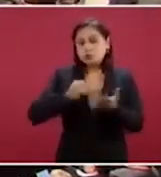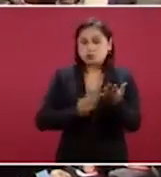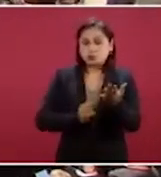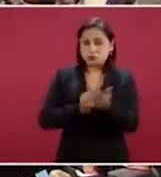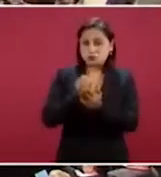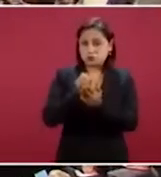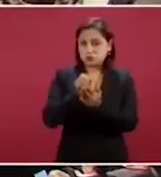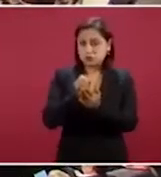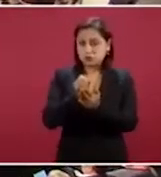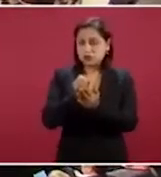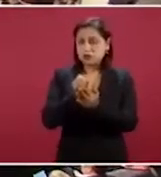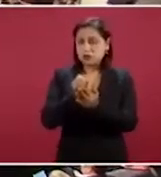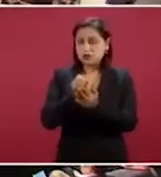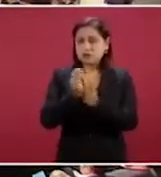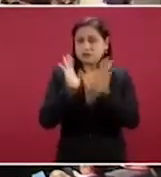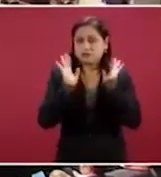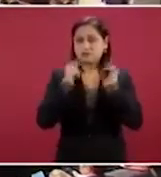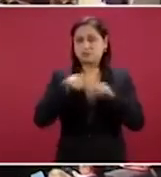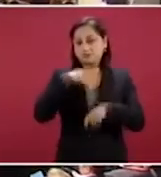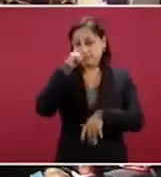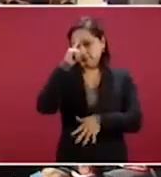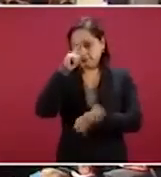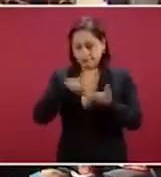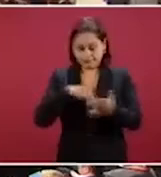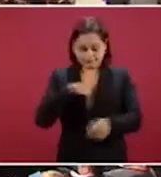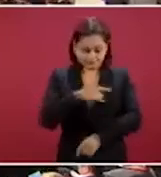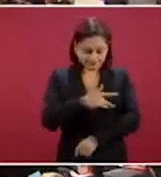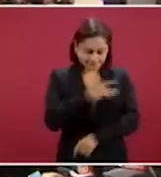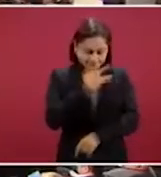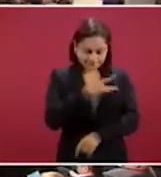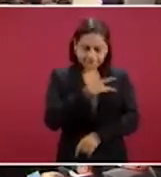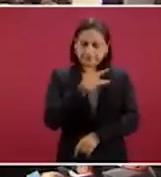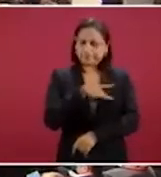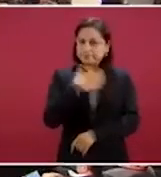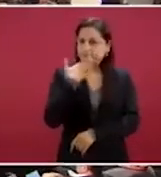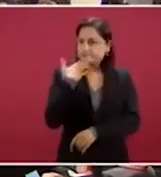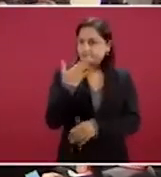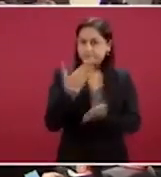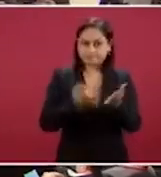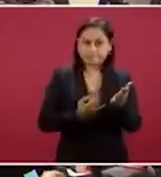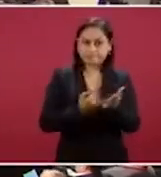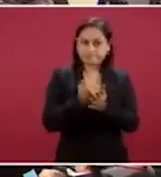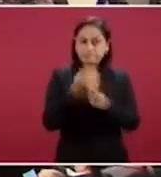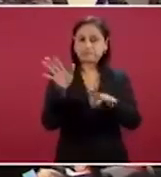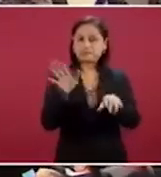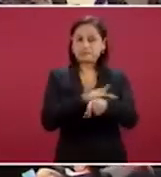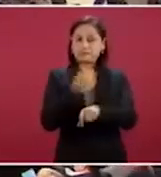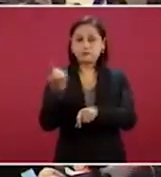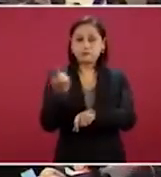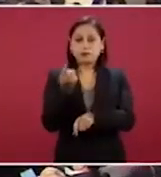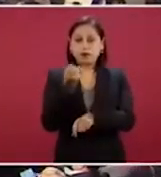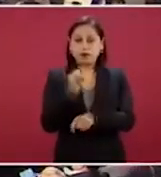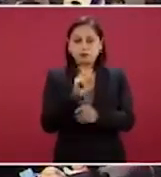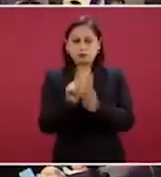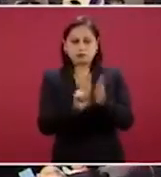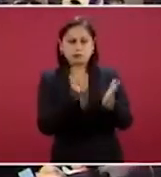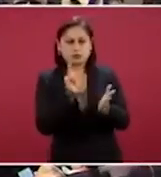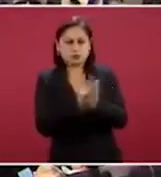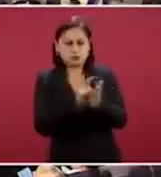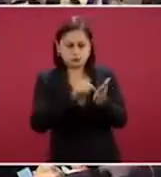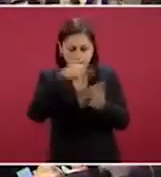la oportuna adecuada apegada a nuestros principios de política exterior